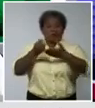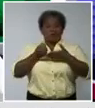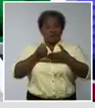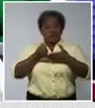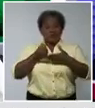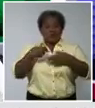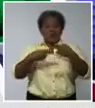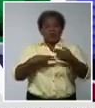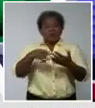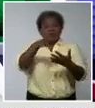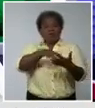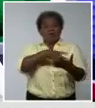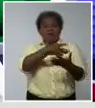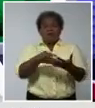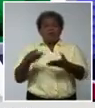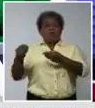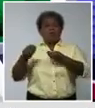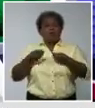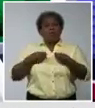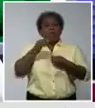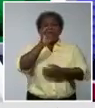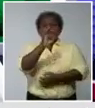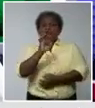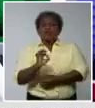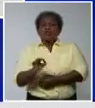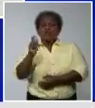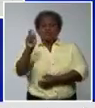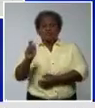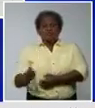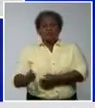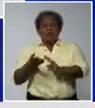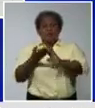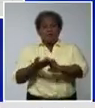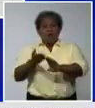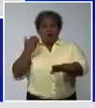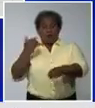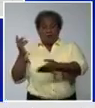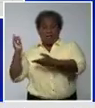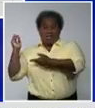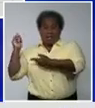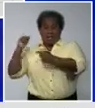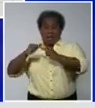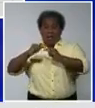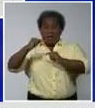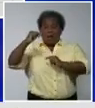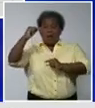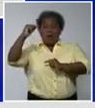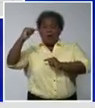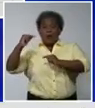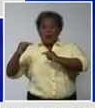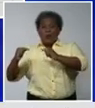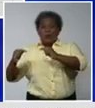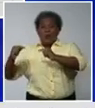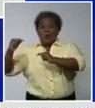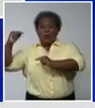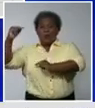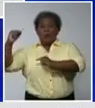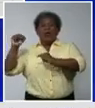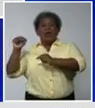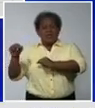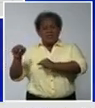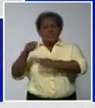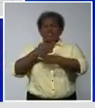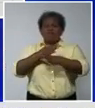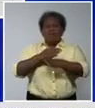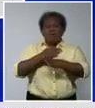mide el % de pacientes recuperados, que eso también habla de la calidad de la atención,